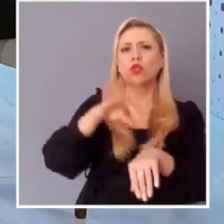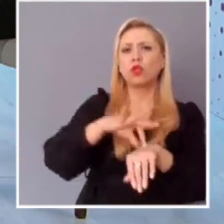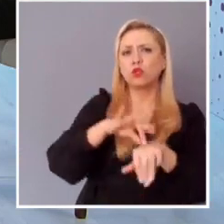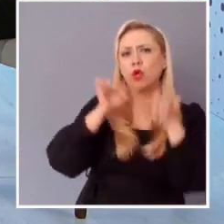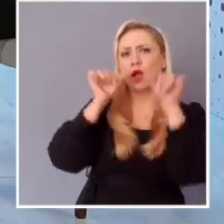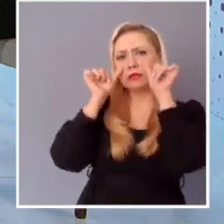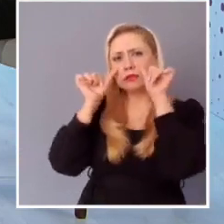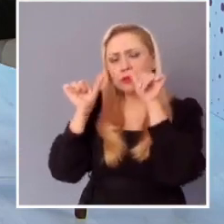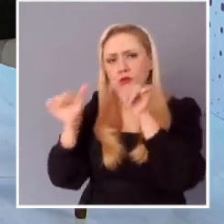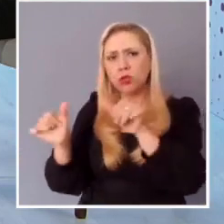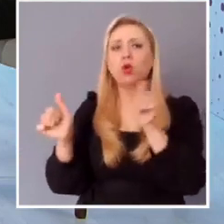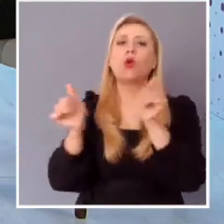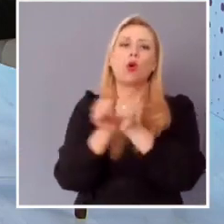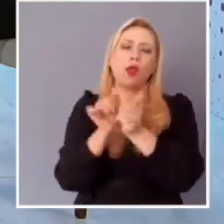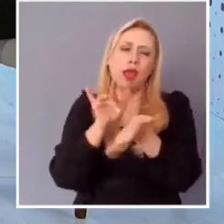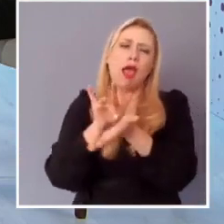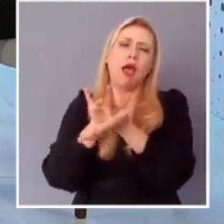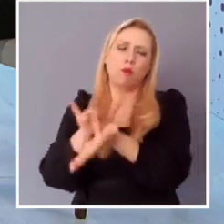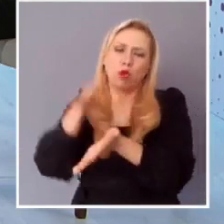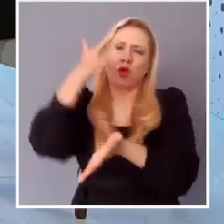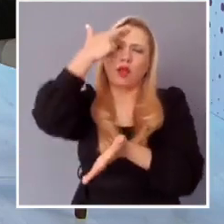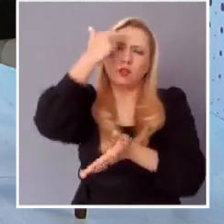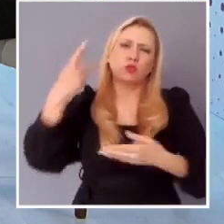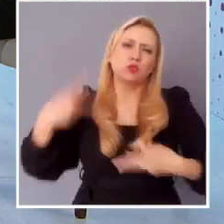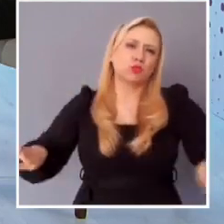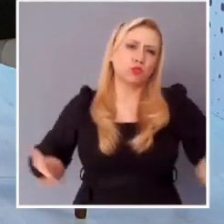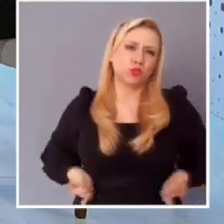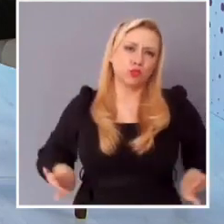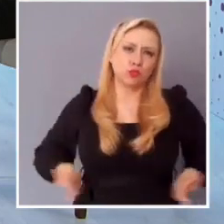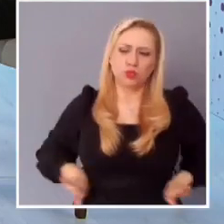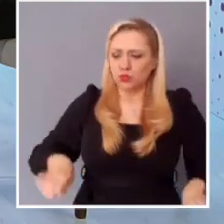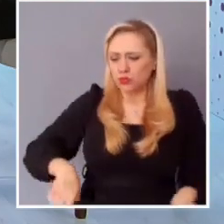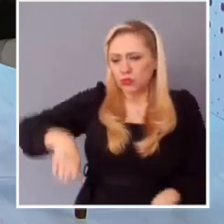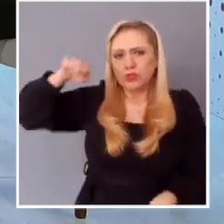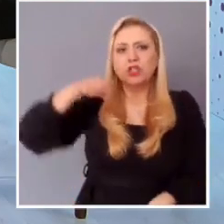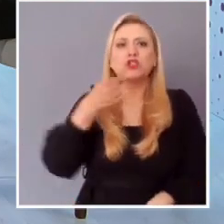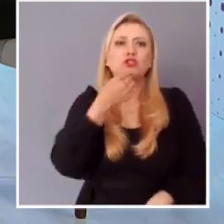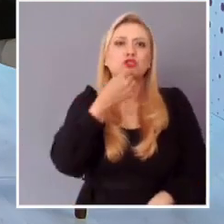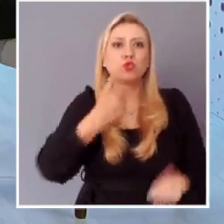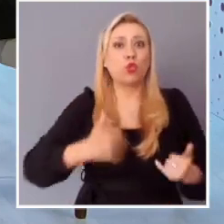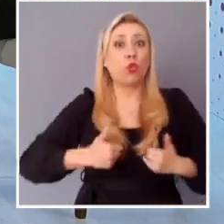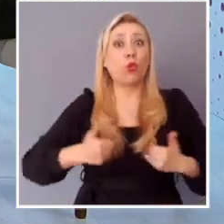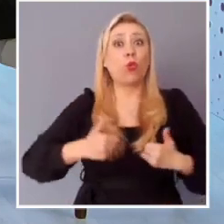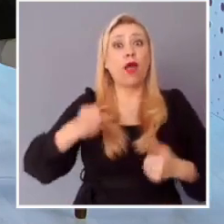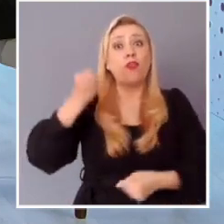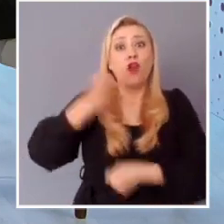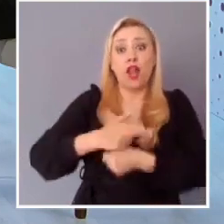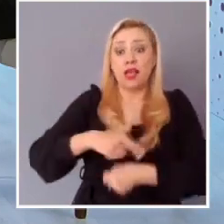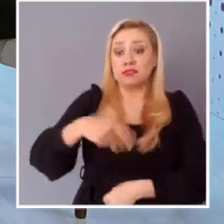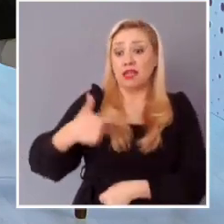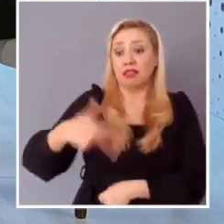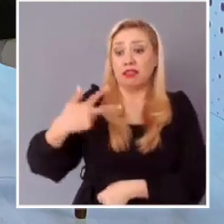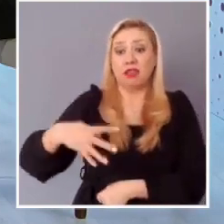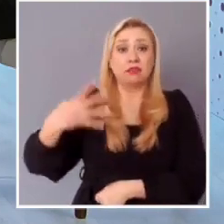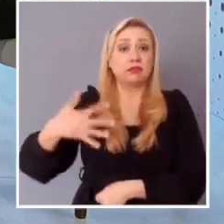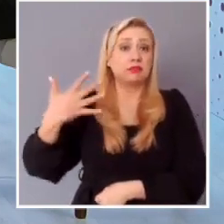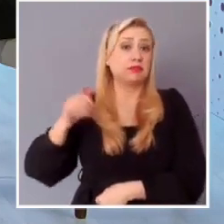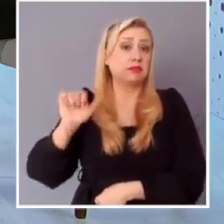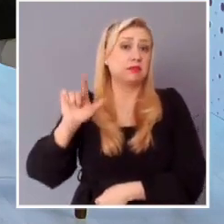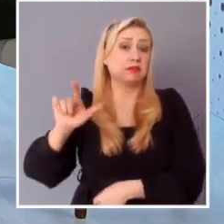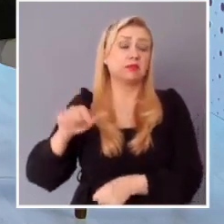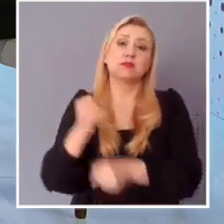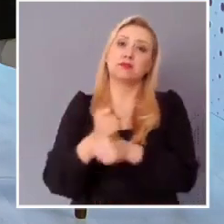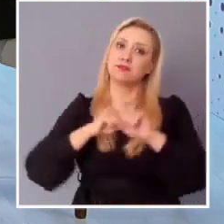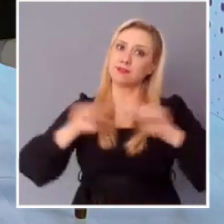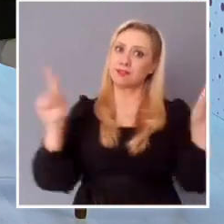con base en apoyos y ajustes razonables de acuerdo a su edad. Entonces también hay que involucrarles en el proceso y nos habla sobre la importancia de atender a